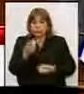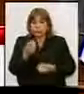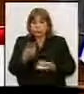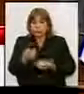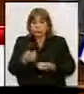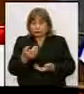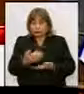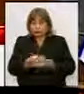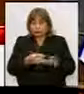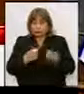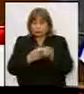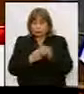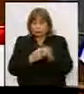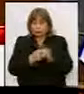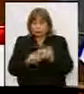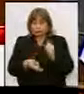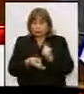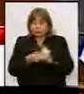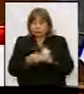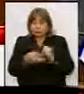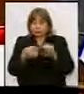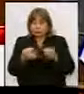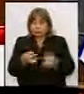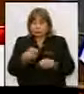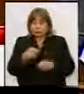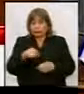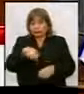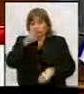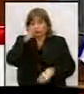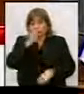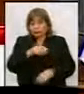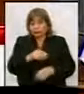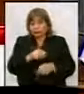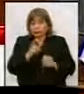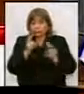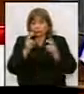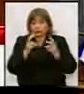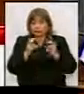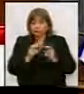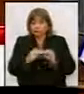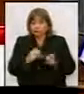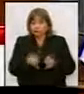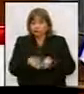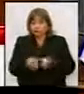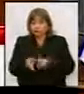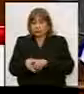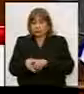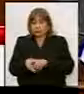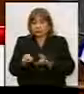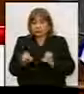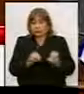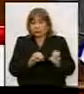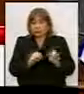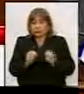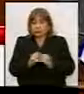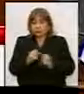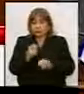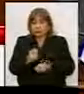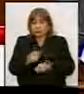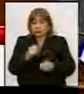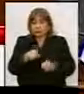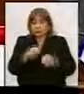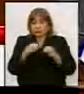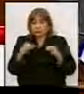y el reforzamiento de la seguridad alimentaria en el país. Este es un tema que igualmente debía ser priorizado en el tratamiento de